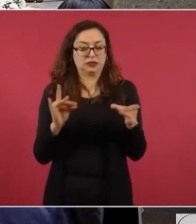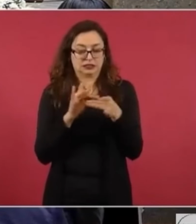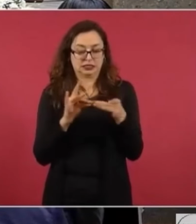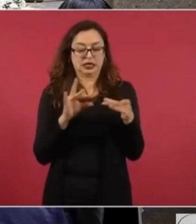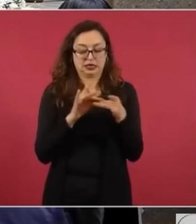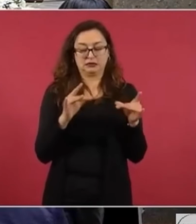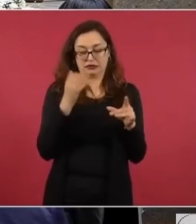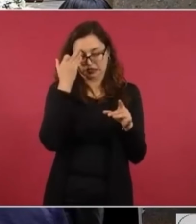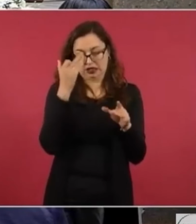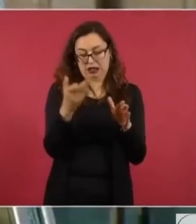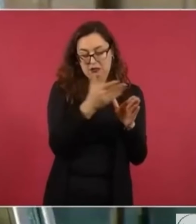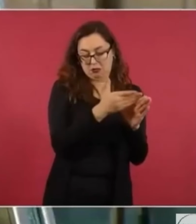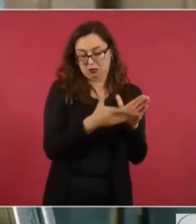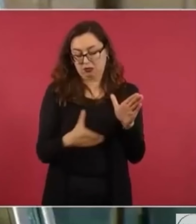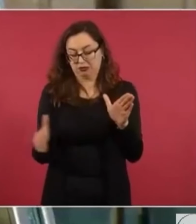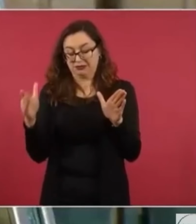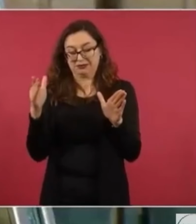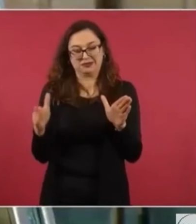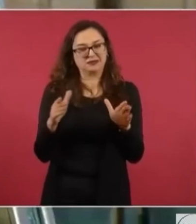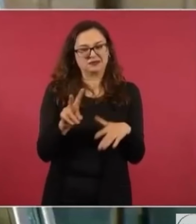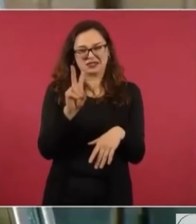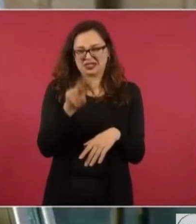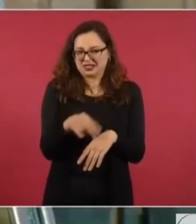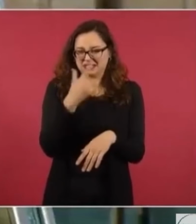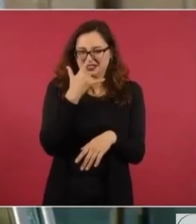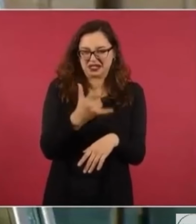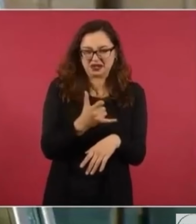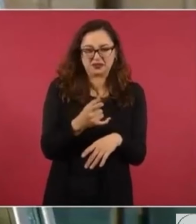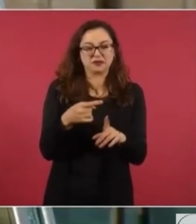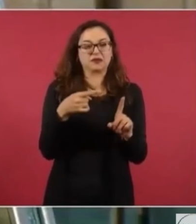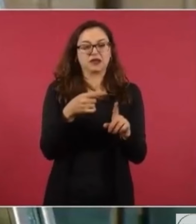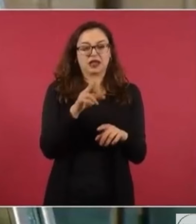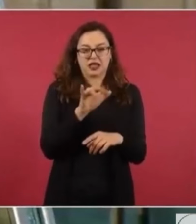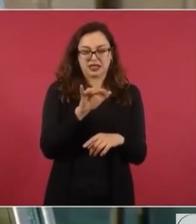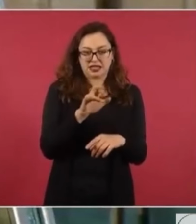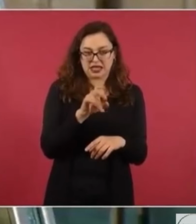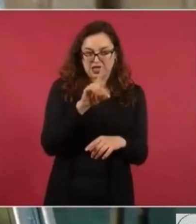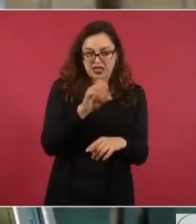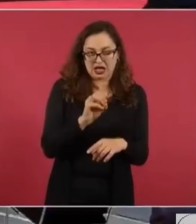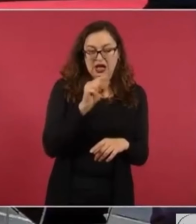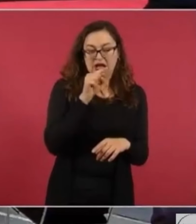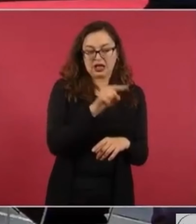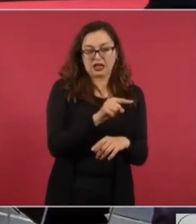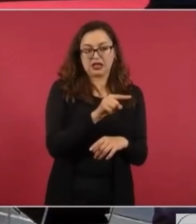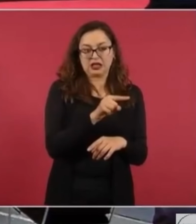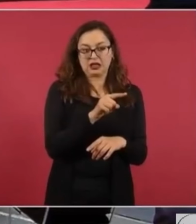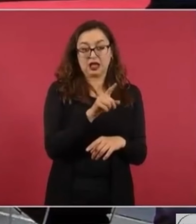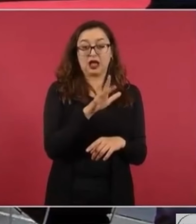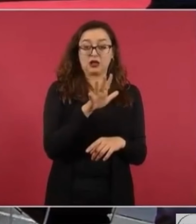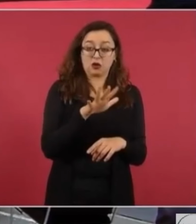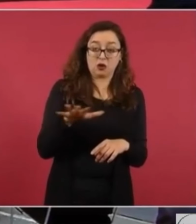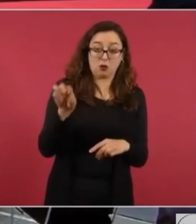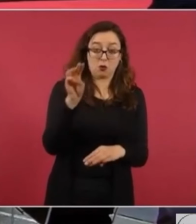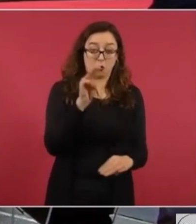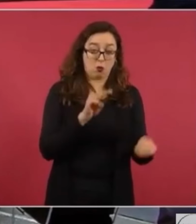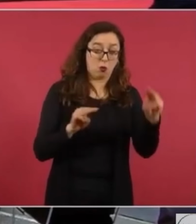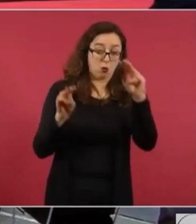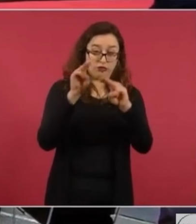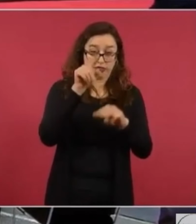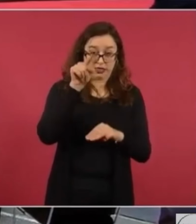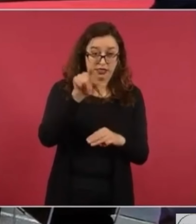bastante extravagantes, Ricardo retorna no a la Alta, donde nació, sino a la